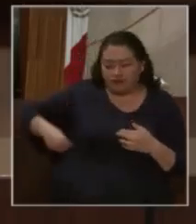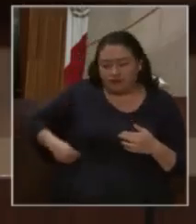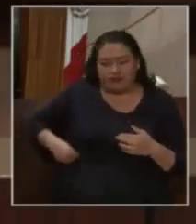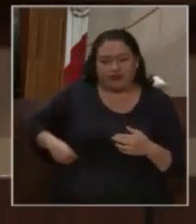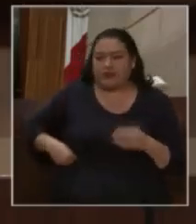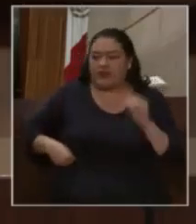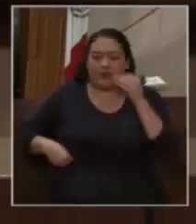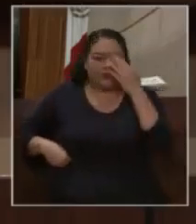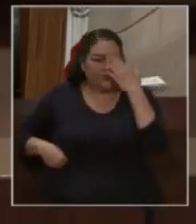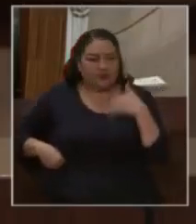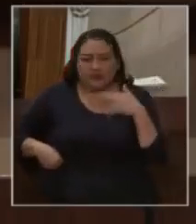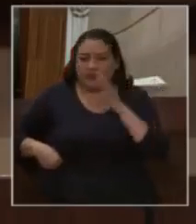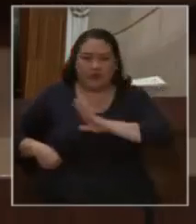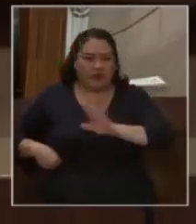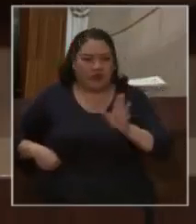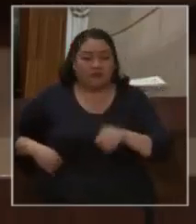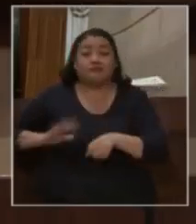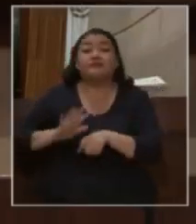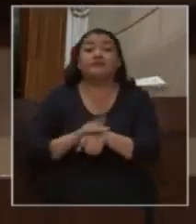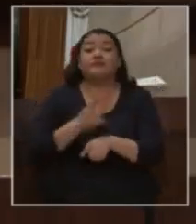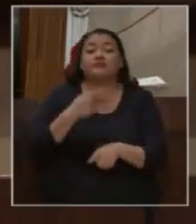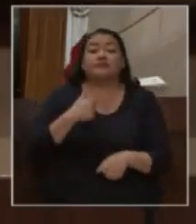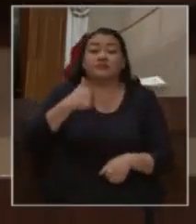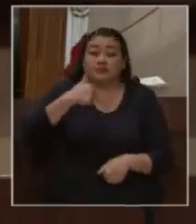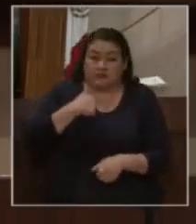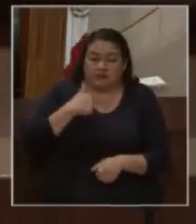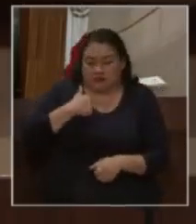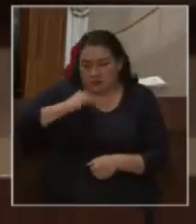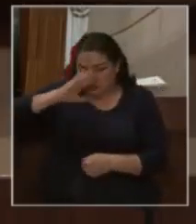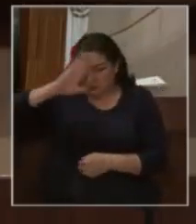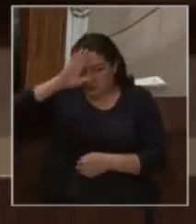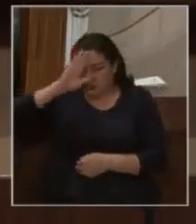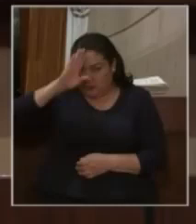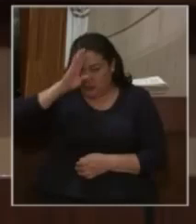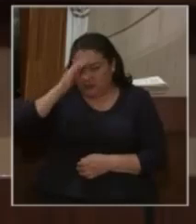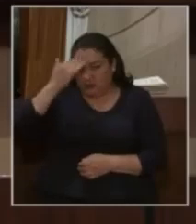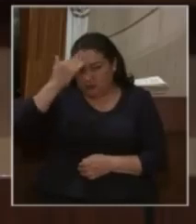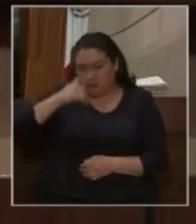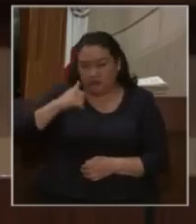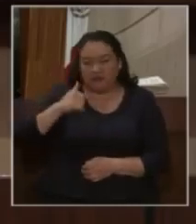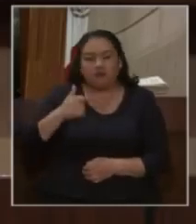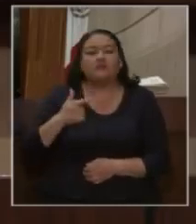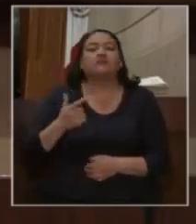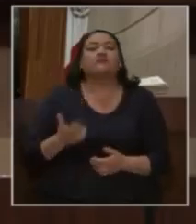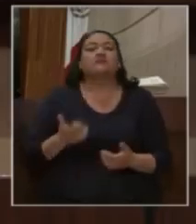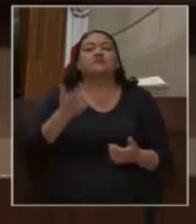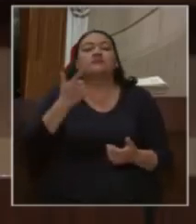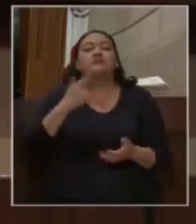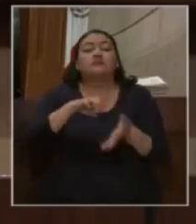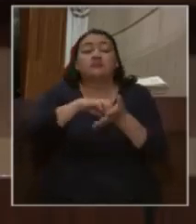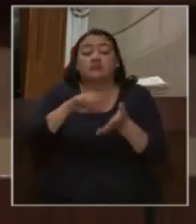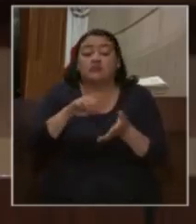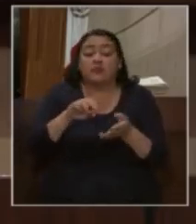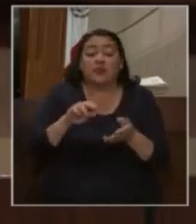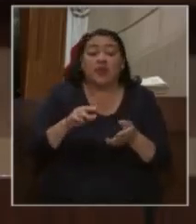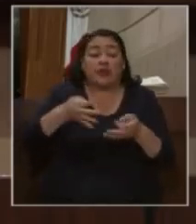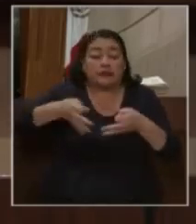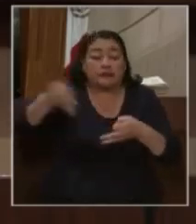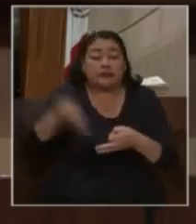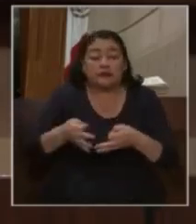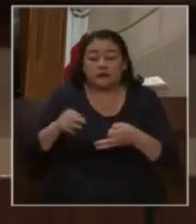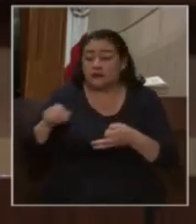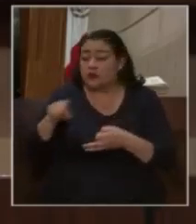al partido político, puesto que, en mi concepto, un elemento indispensable para ello